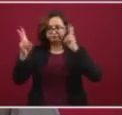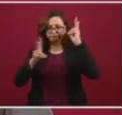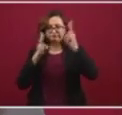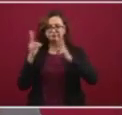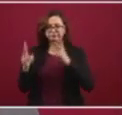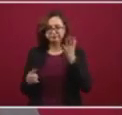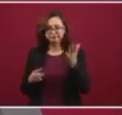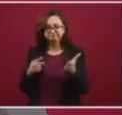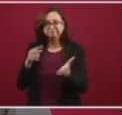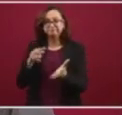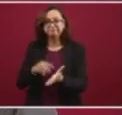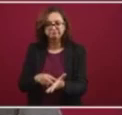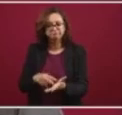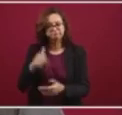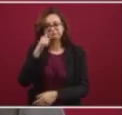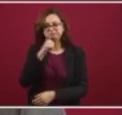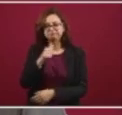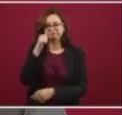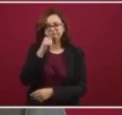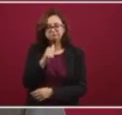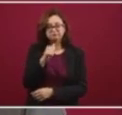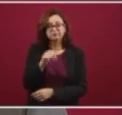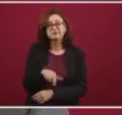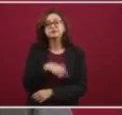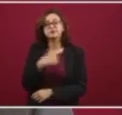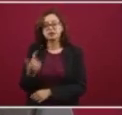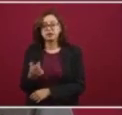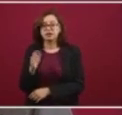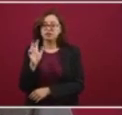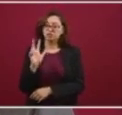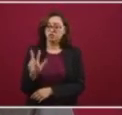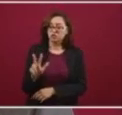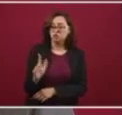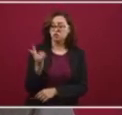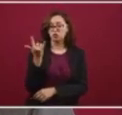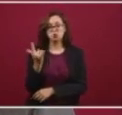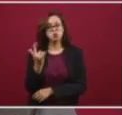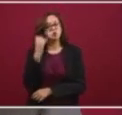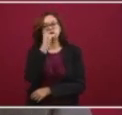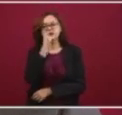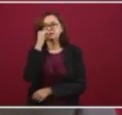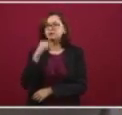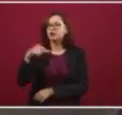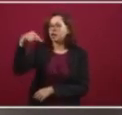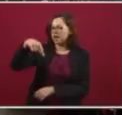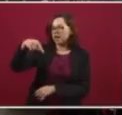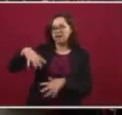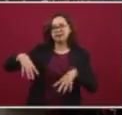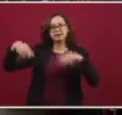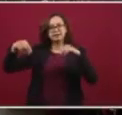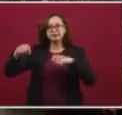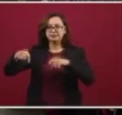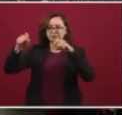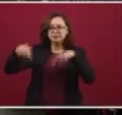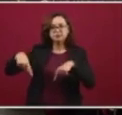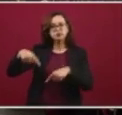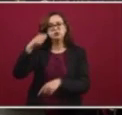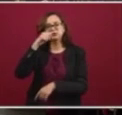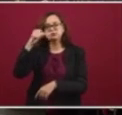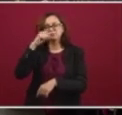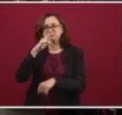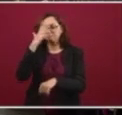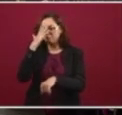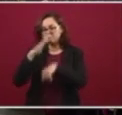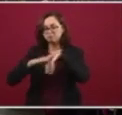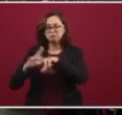los 18 de julio siempre va a haber una ceremonia aquí en Palacio Nacional.